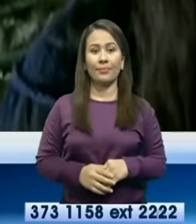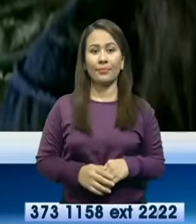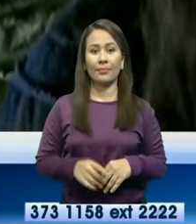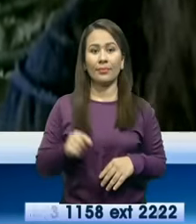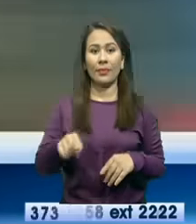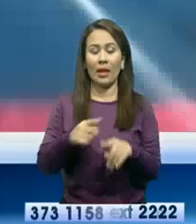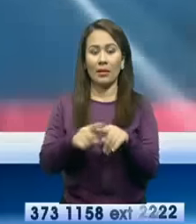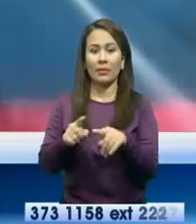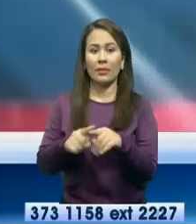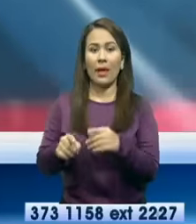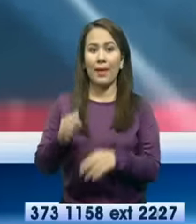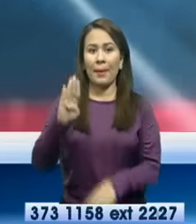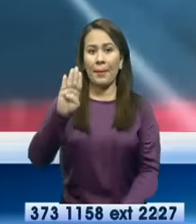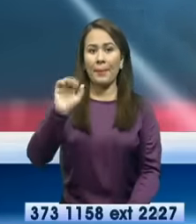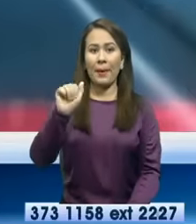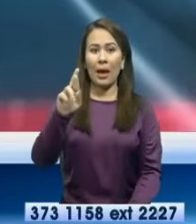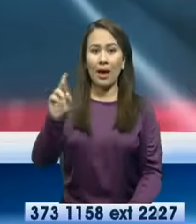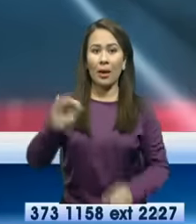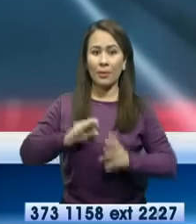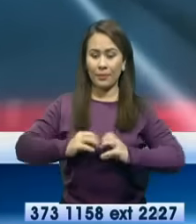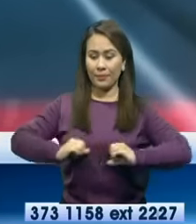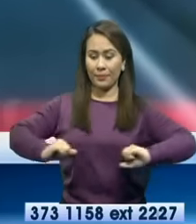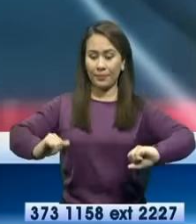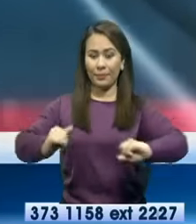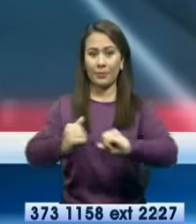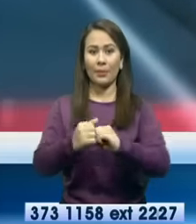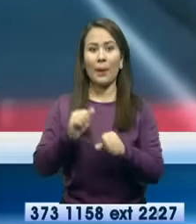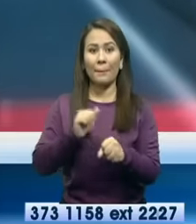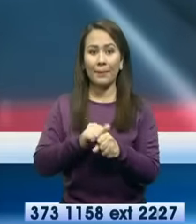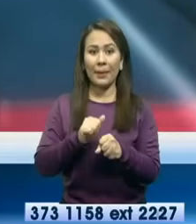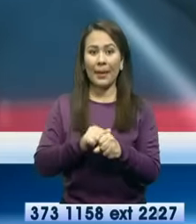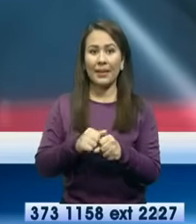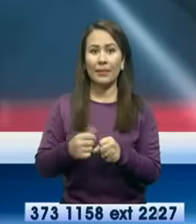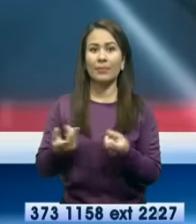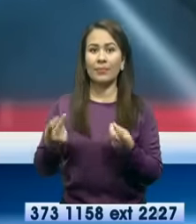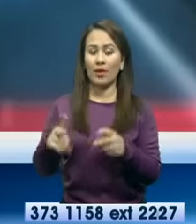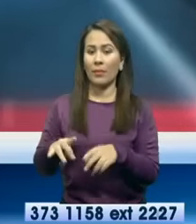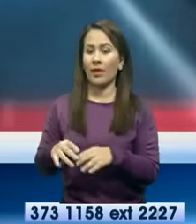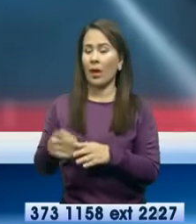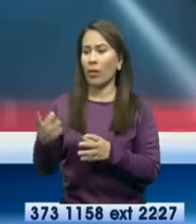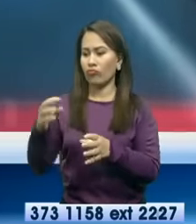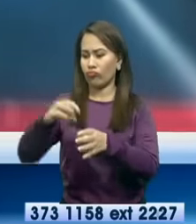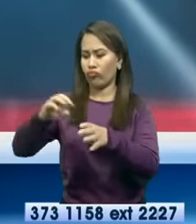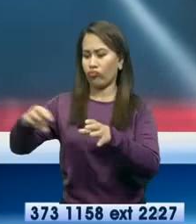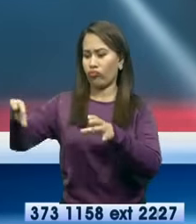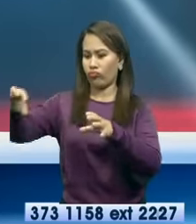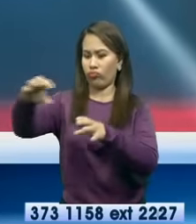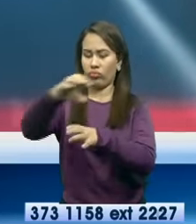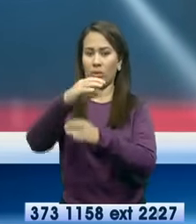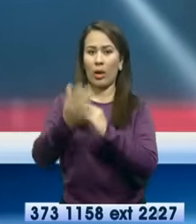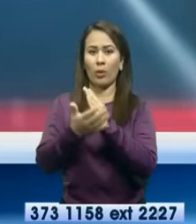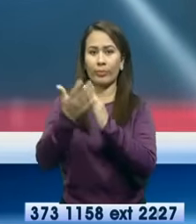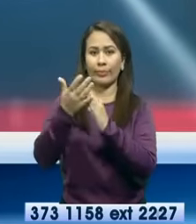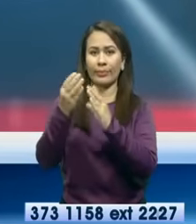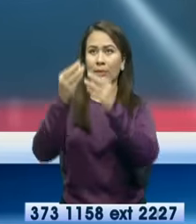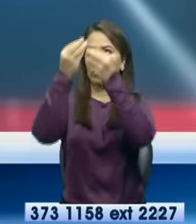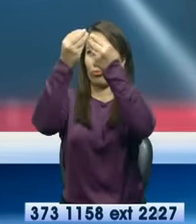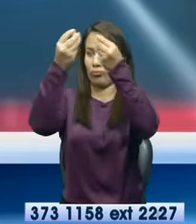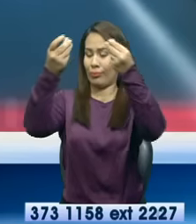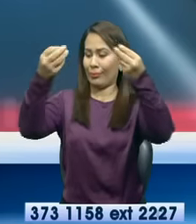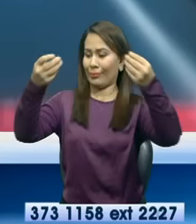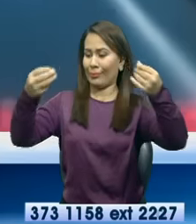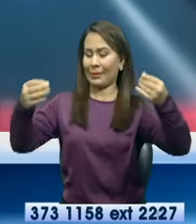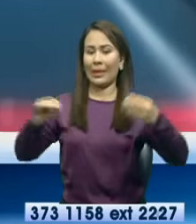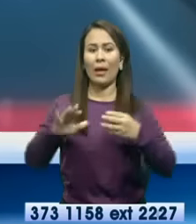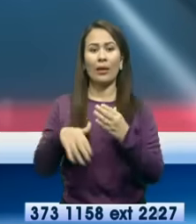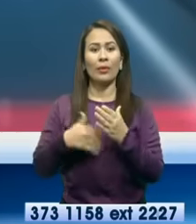de barro, piedras volcánicas, también de excremento de animal. chahualquero, que es la flor del agave, y también